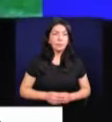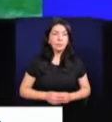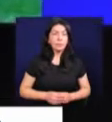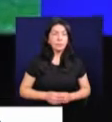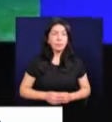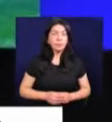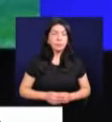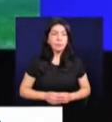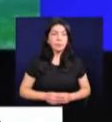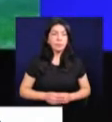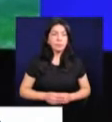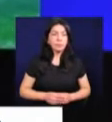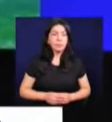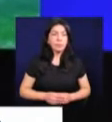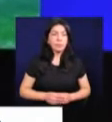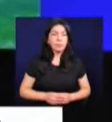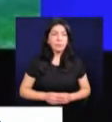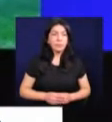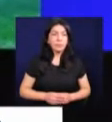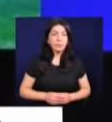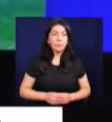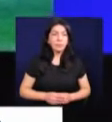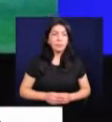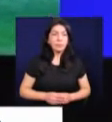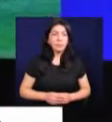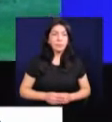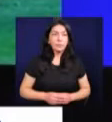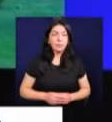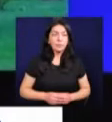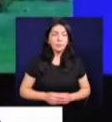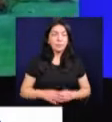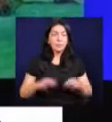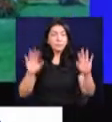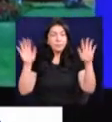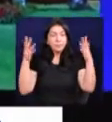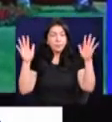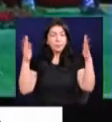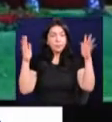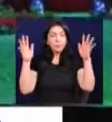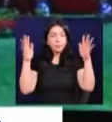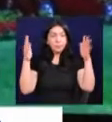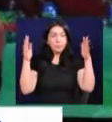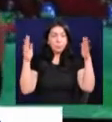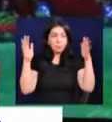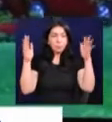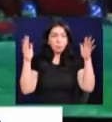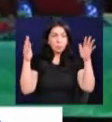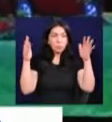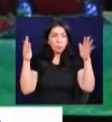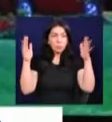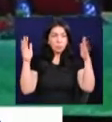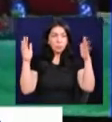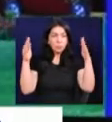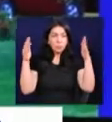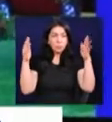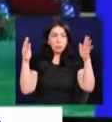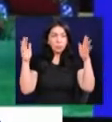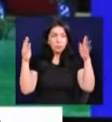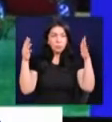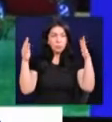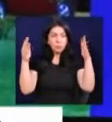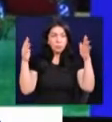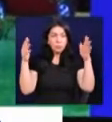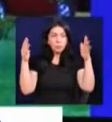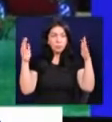concepto de tipo cultural y que esté inserto en cada uno de nosotros en esta ceremonia se inauguró el año académico